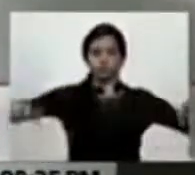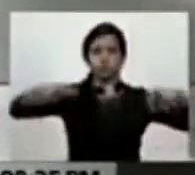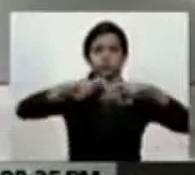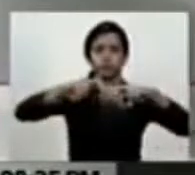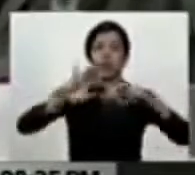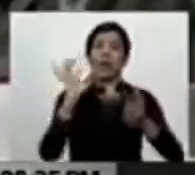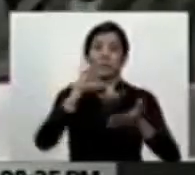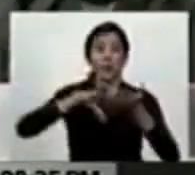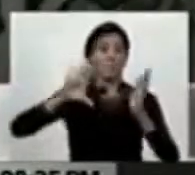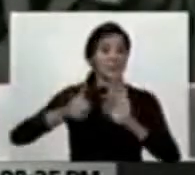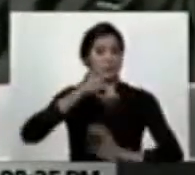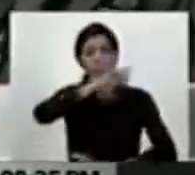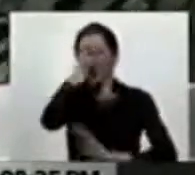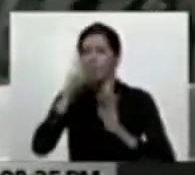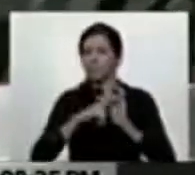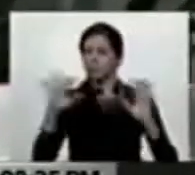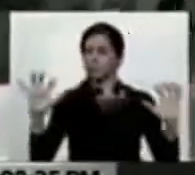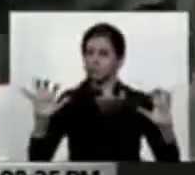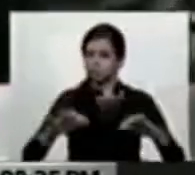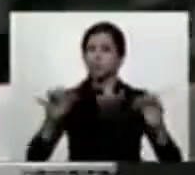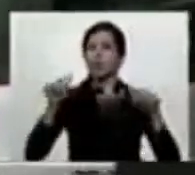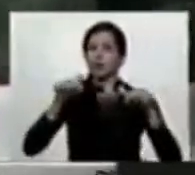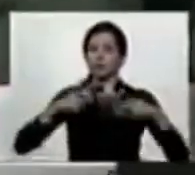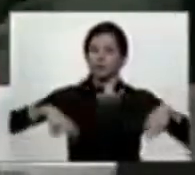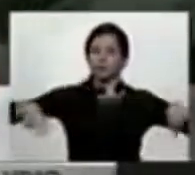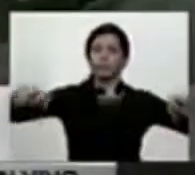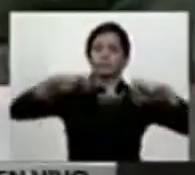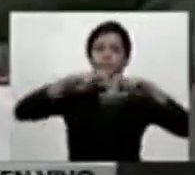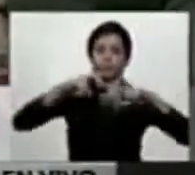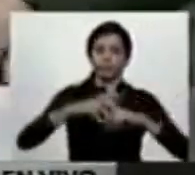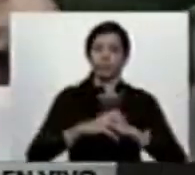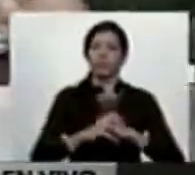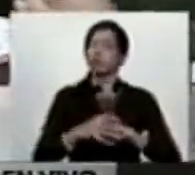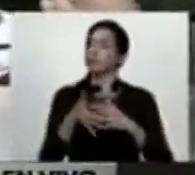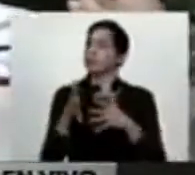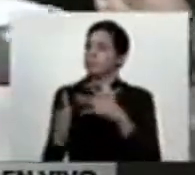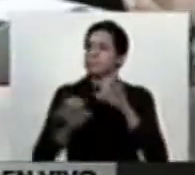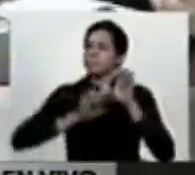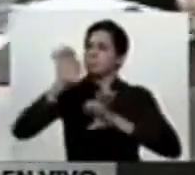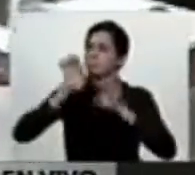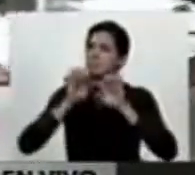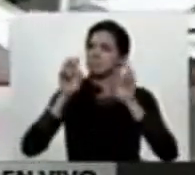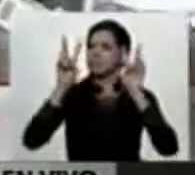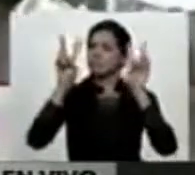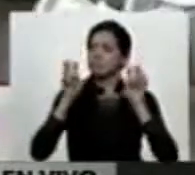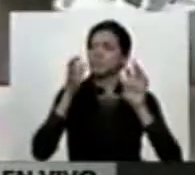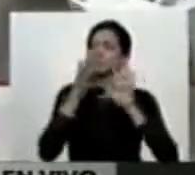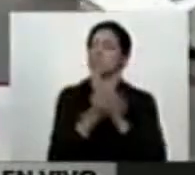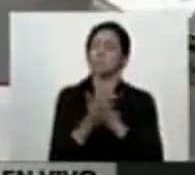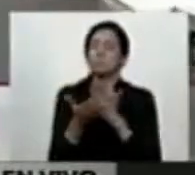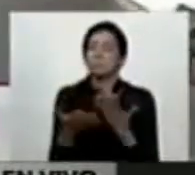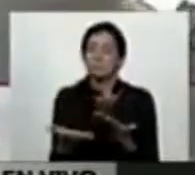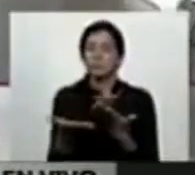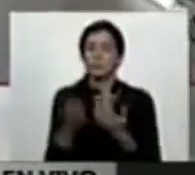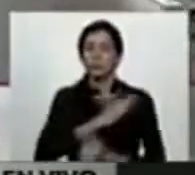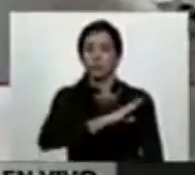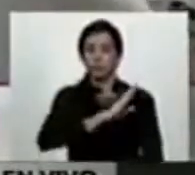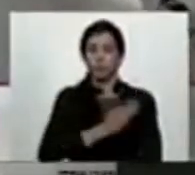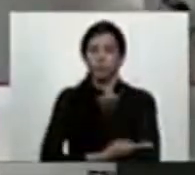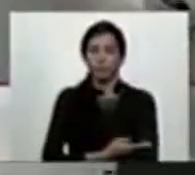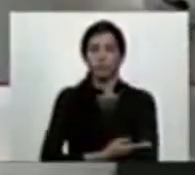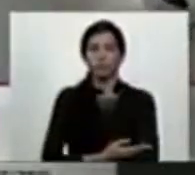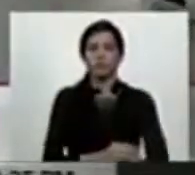Mayor Conjunto de la Fuerza Armada Nacional Bolivariana para evaluar todos los temas que tienen que ver con el fortalecimiento